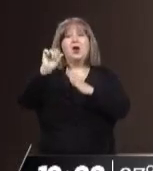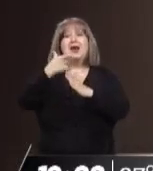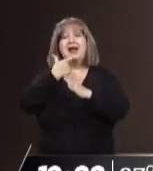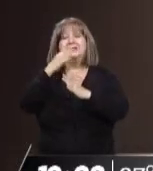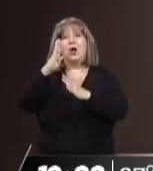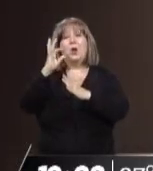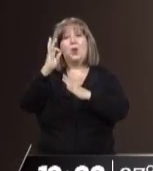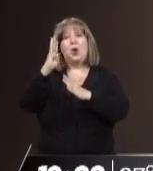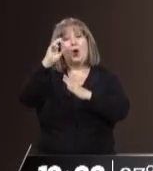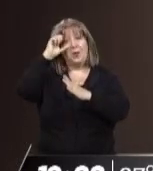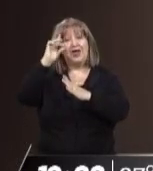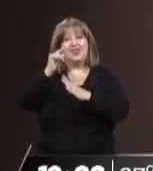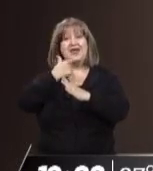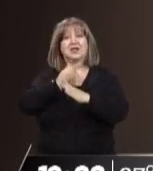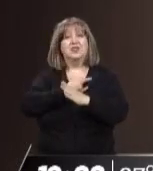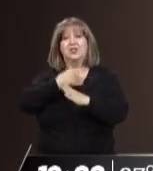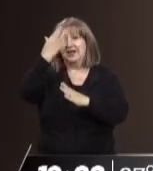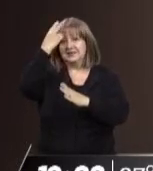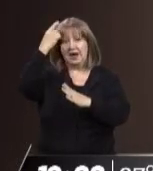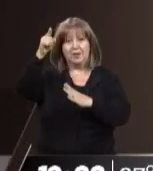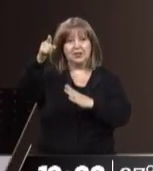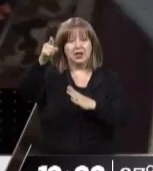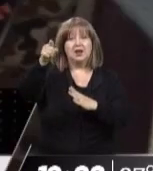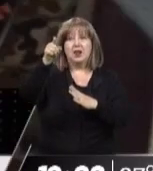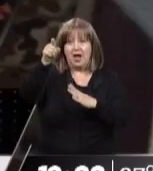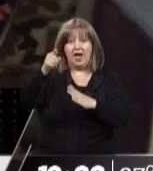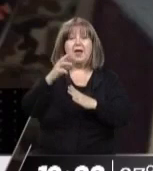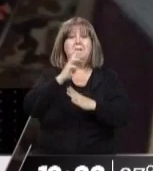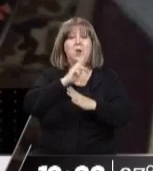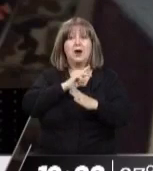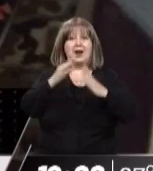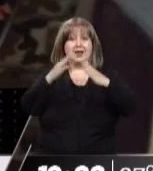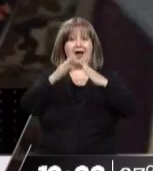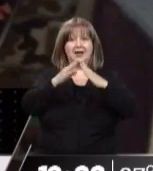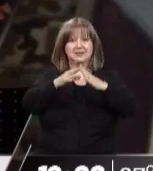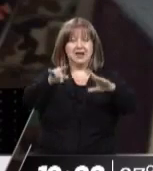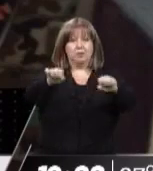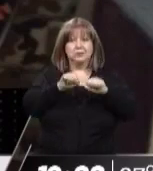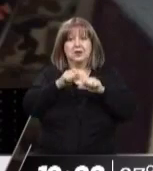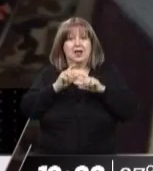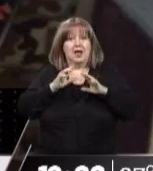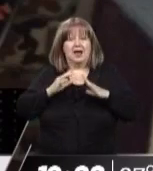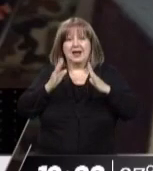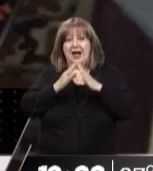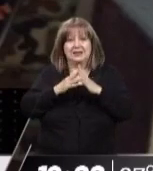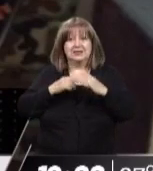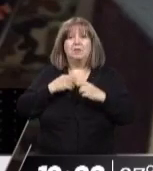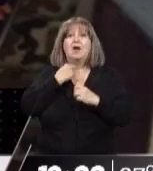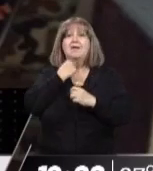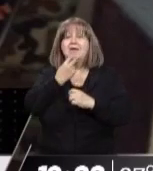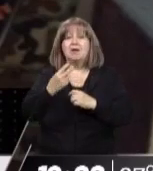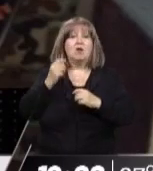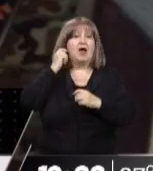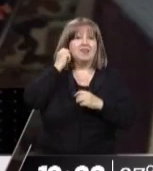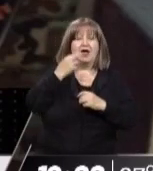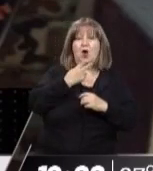en el departamento de San Martín, se atrincheró, y esto es debido a un problema que ella tiene de restricción de sus hijos de 11